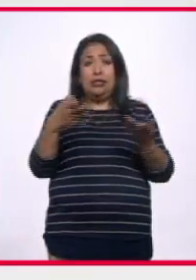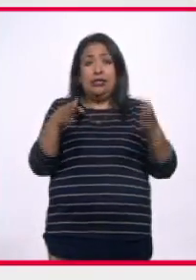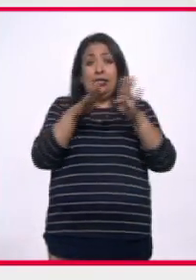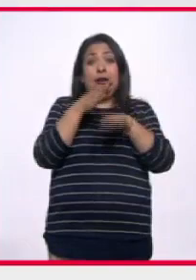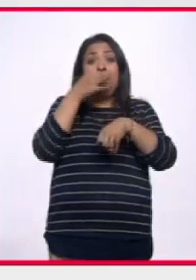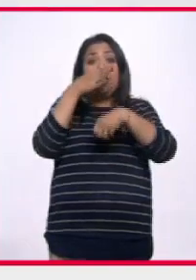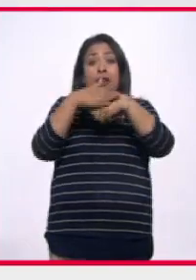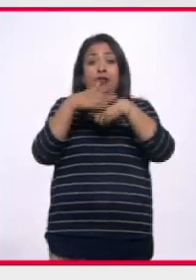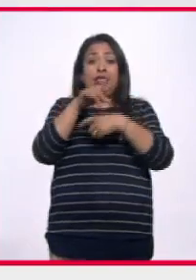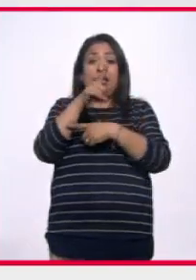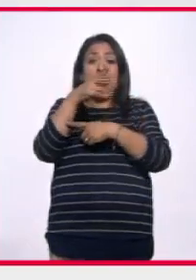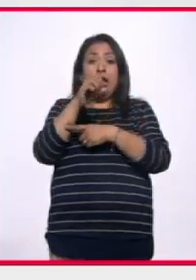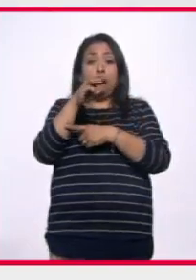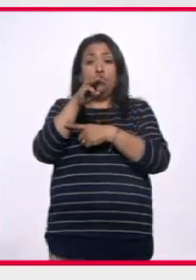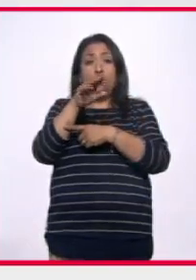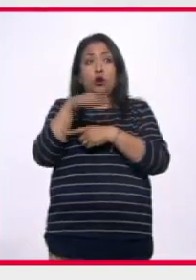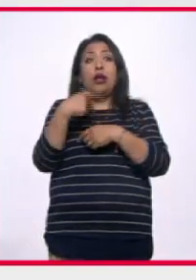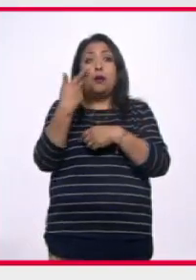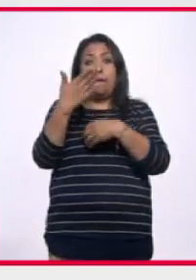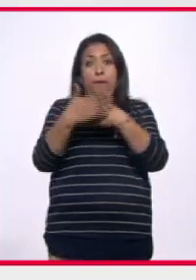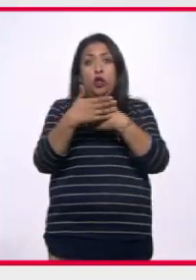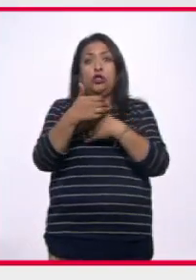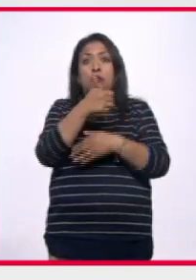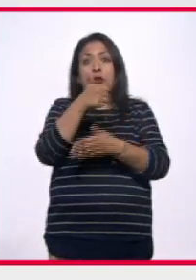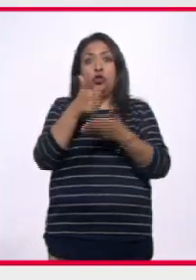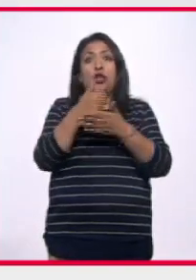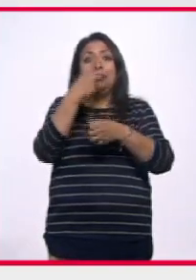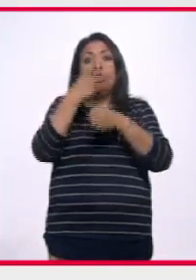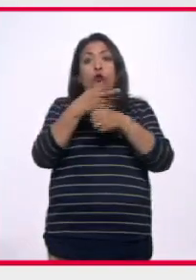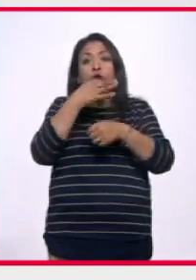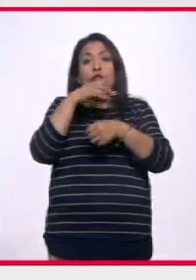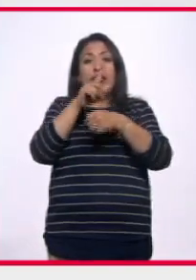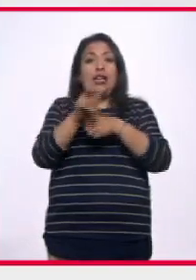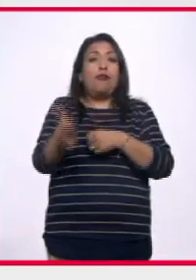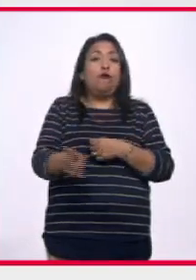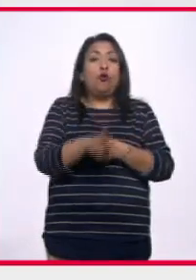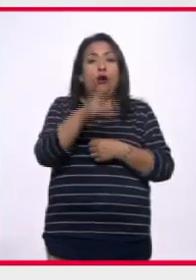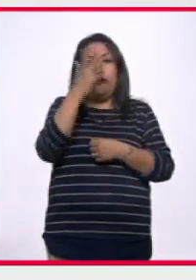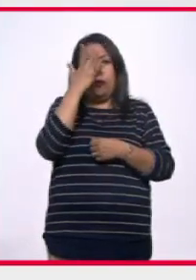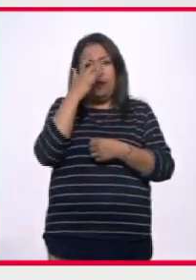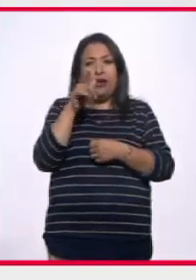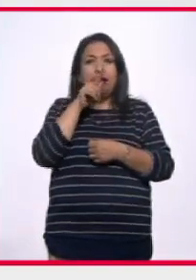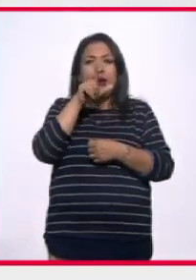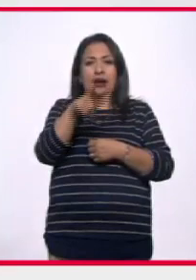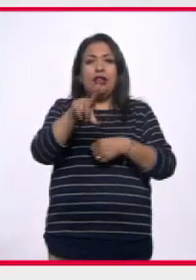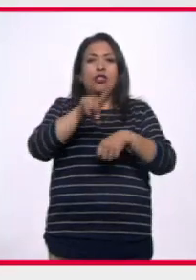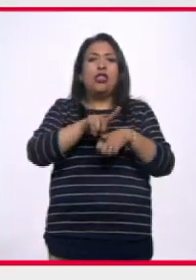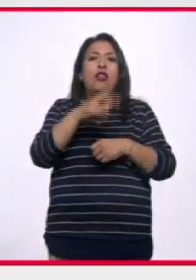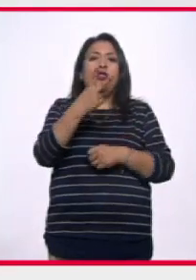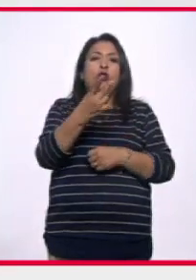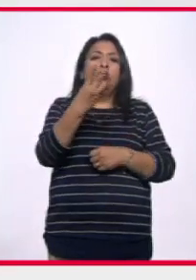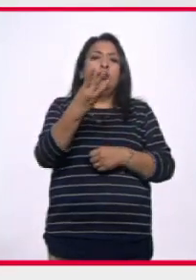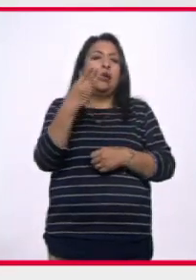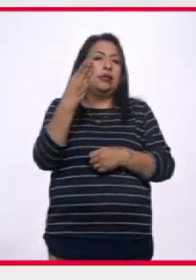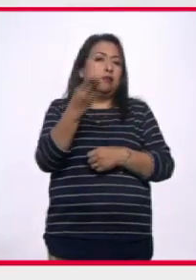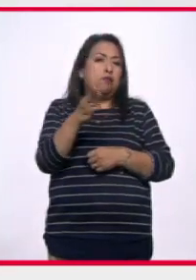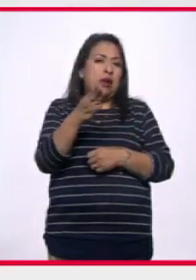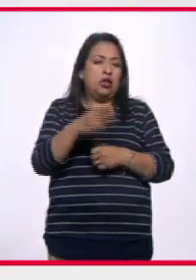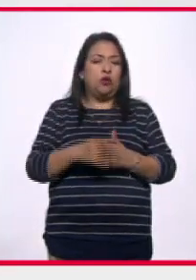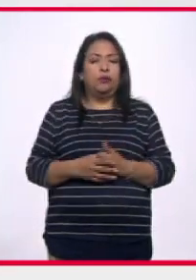anunció que el lago de moreno será la ciudad encargada de recibir el segundo festival de pueblos mágicos de jalisco el próximo 23 de